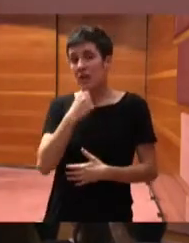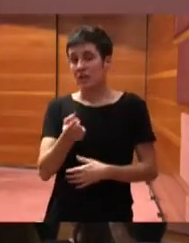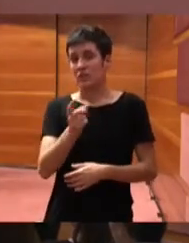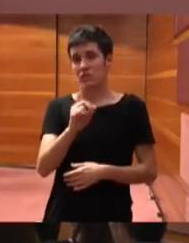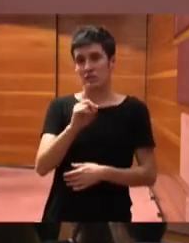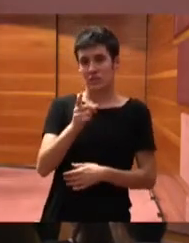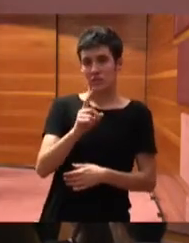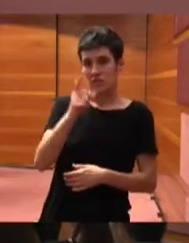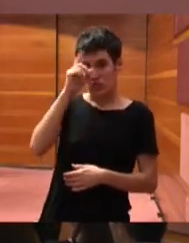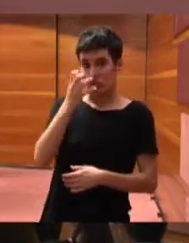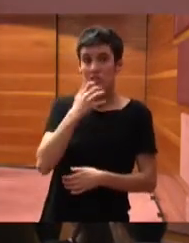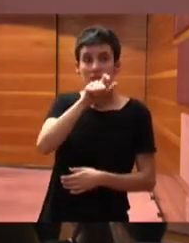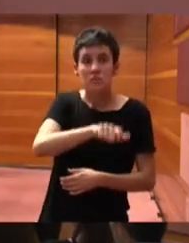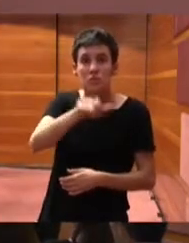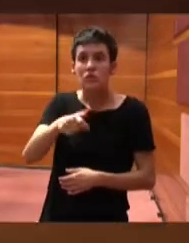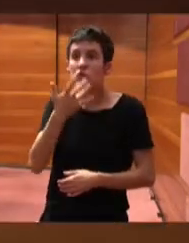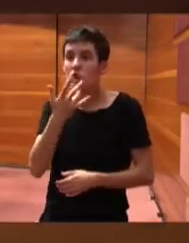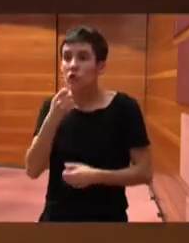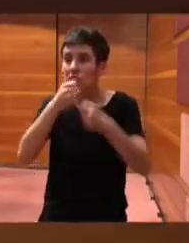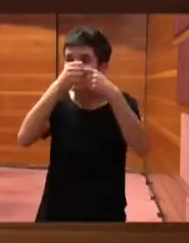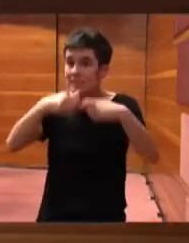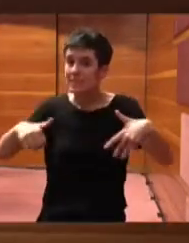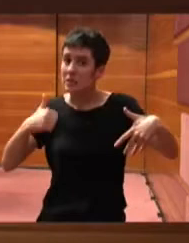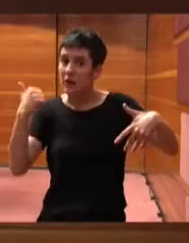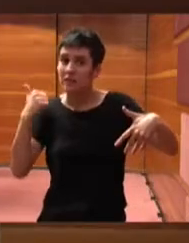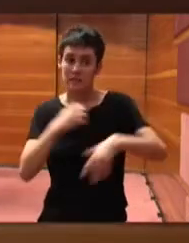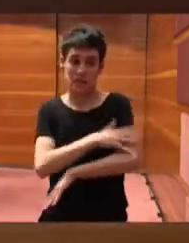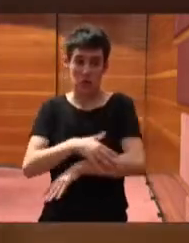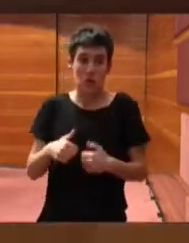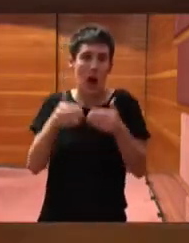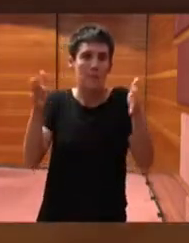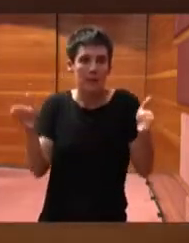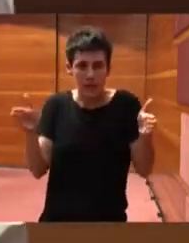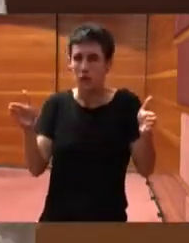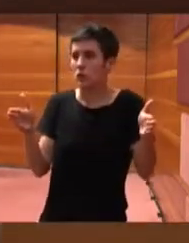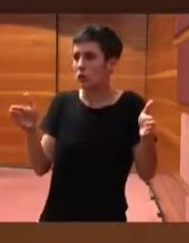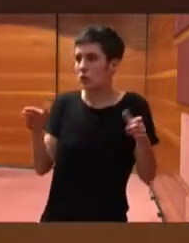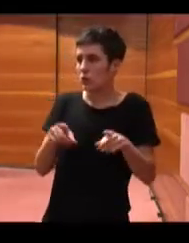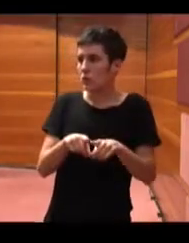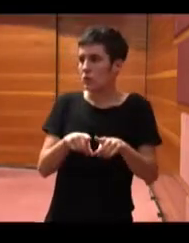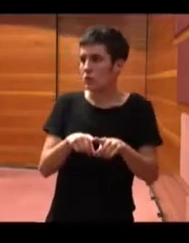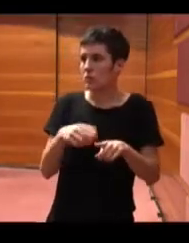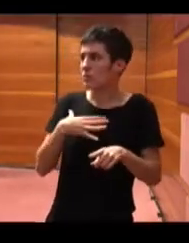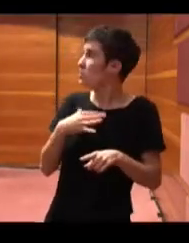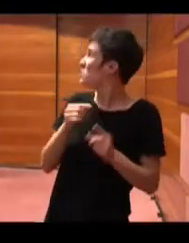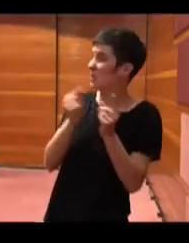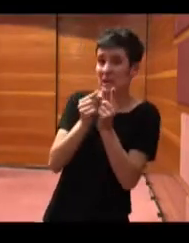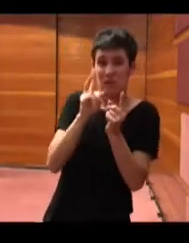No sé cuántos de ustedes conocen este esquema de gobierno abierto, que es el más típico. Además, como tiene letra pequeña, igual no se ve todo ni falta